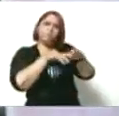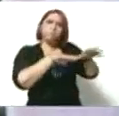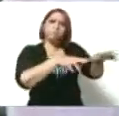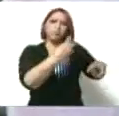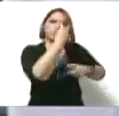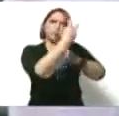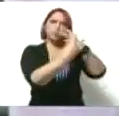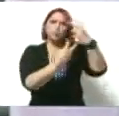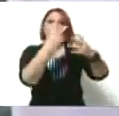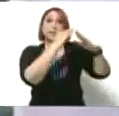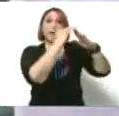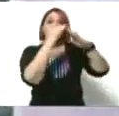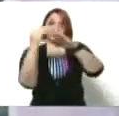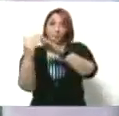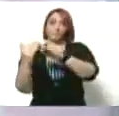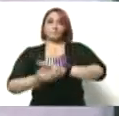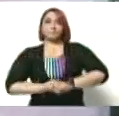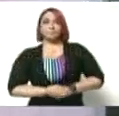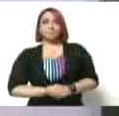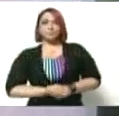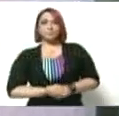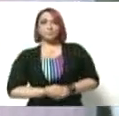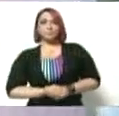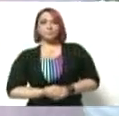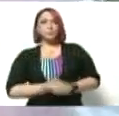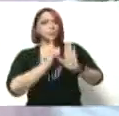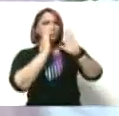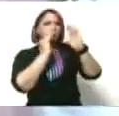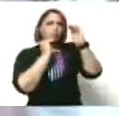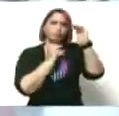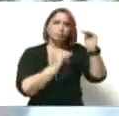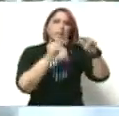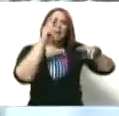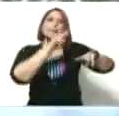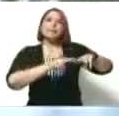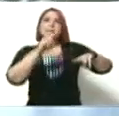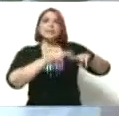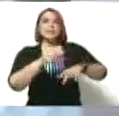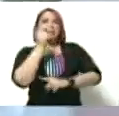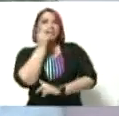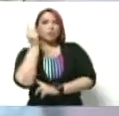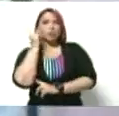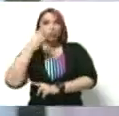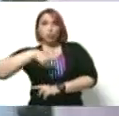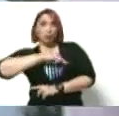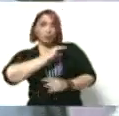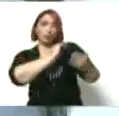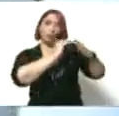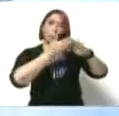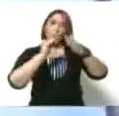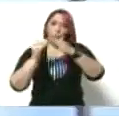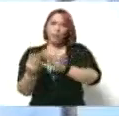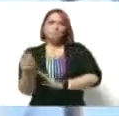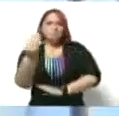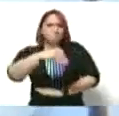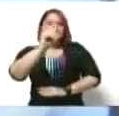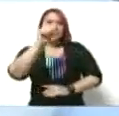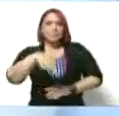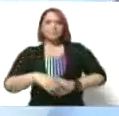casa a casa atendiendo a los niños y niñas de nuestra comunidad además